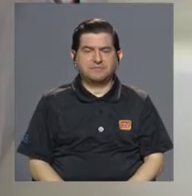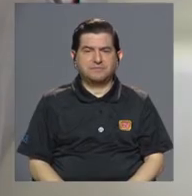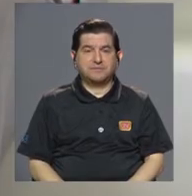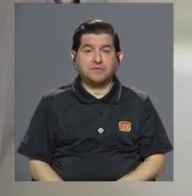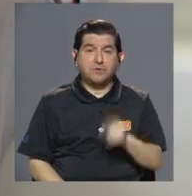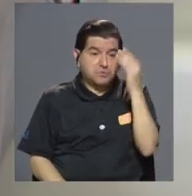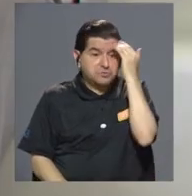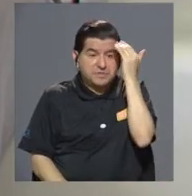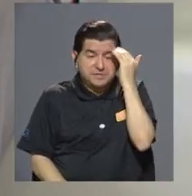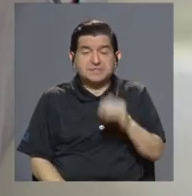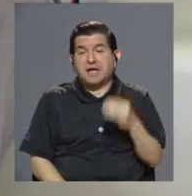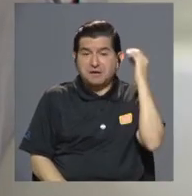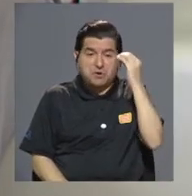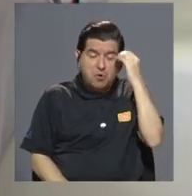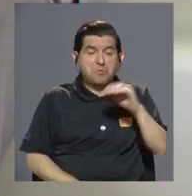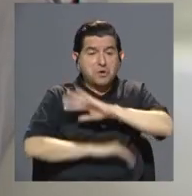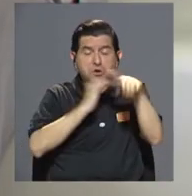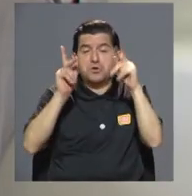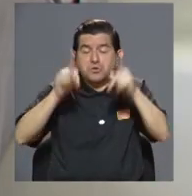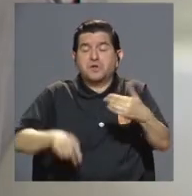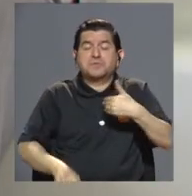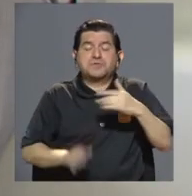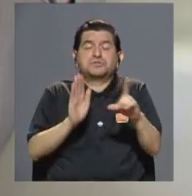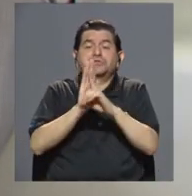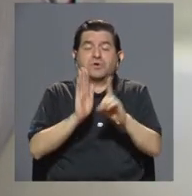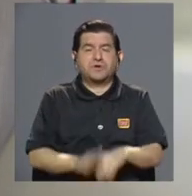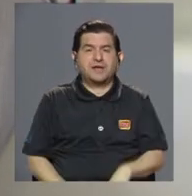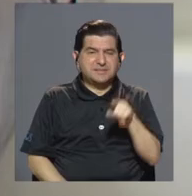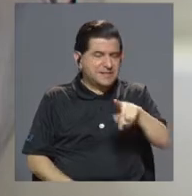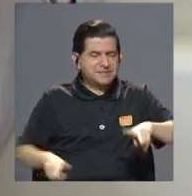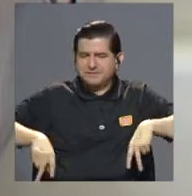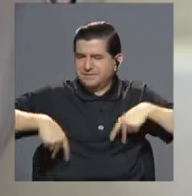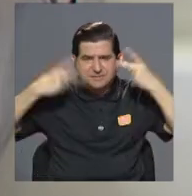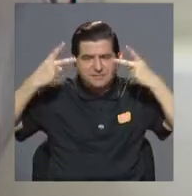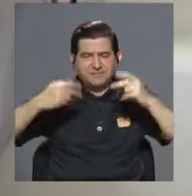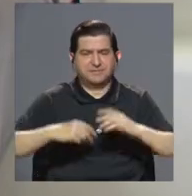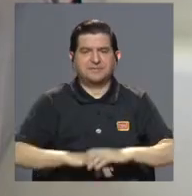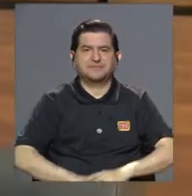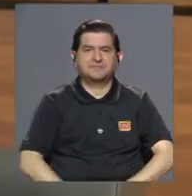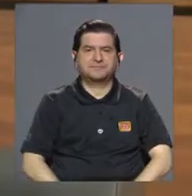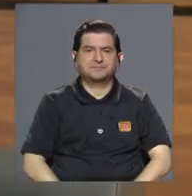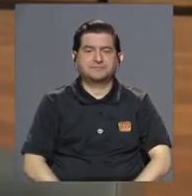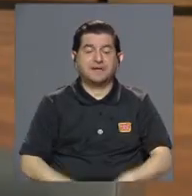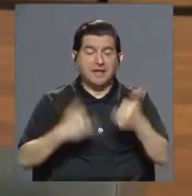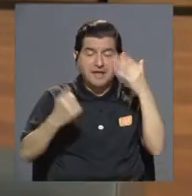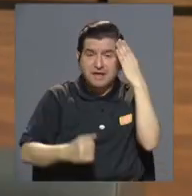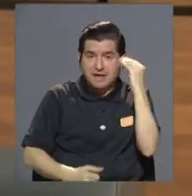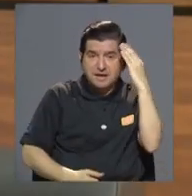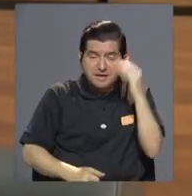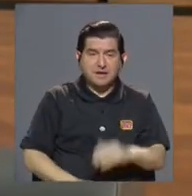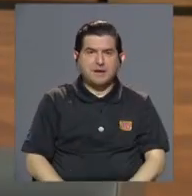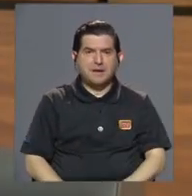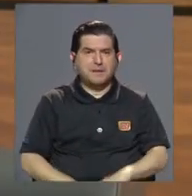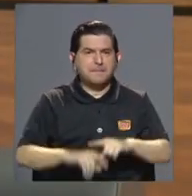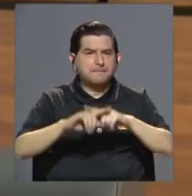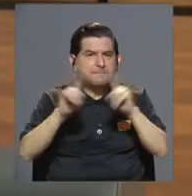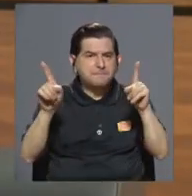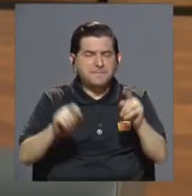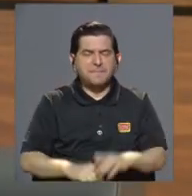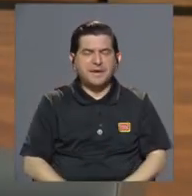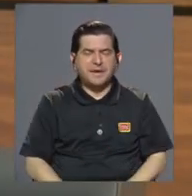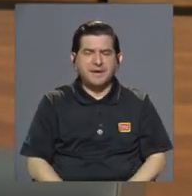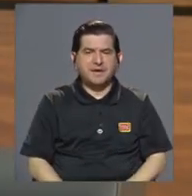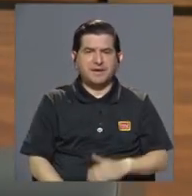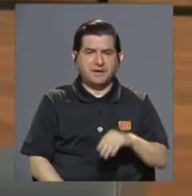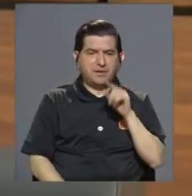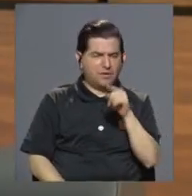Está bien, don Jaime, ¿quién tiene derecho a una opinión? Y la vida no es así, don Jaime. Lo estamos viviendo. Bueno, pero déjeme pasar a otro.